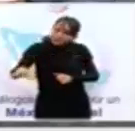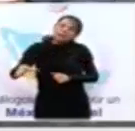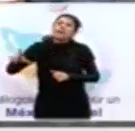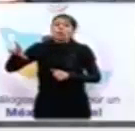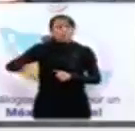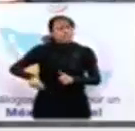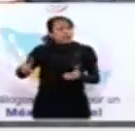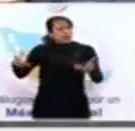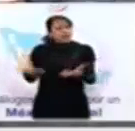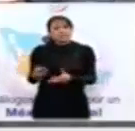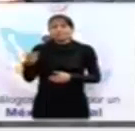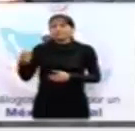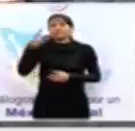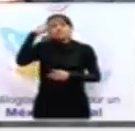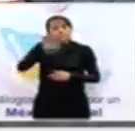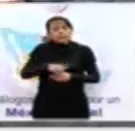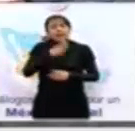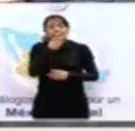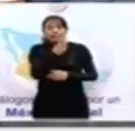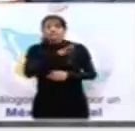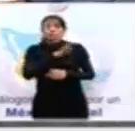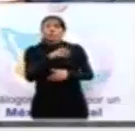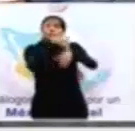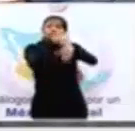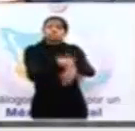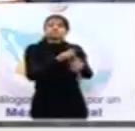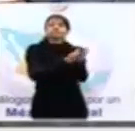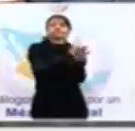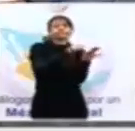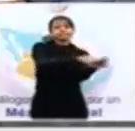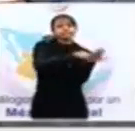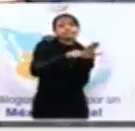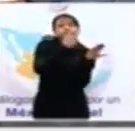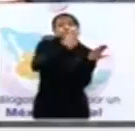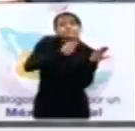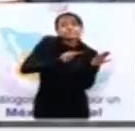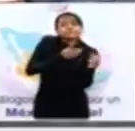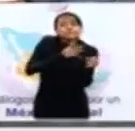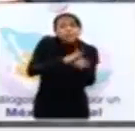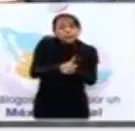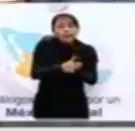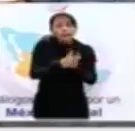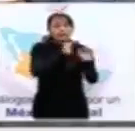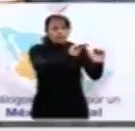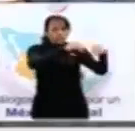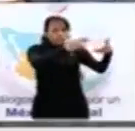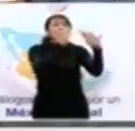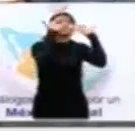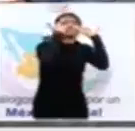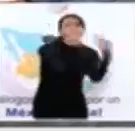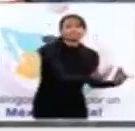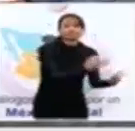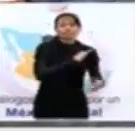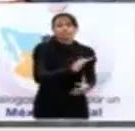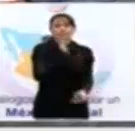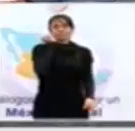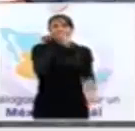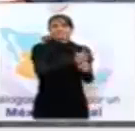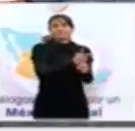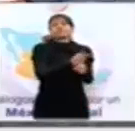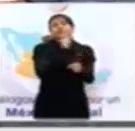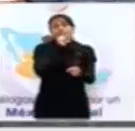los resultados de esa política pública y sobre todo de los impactos del uso del gasto